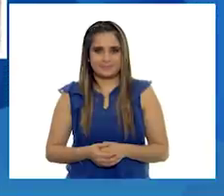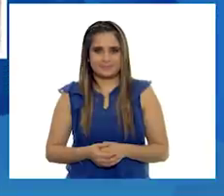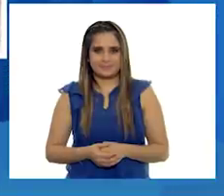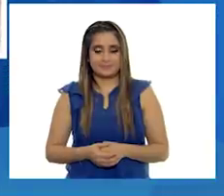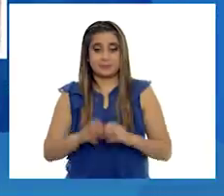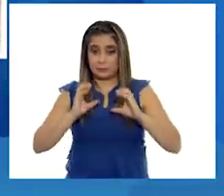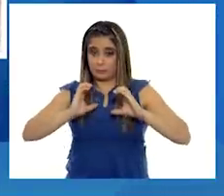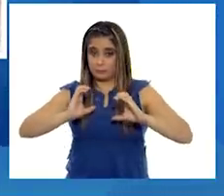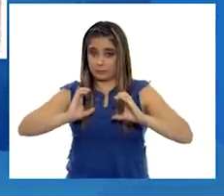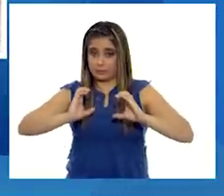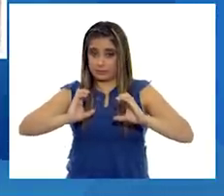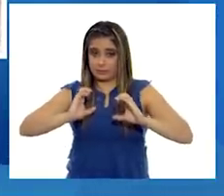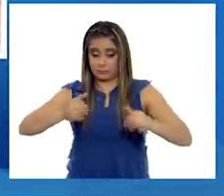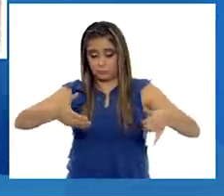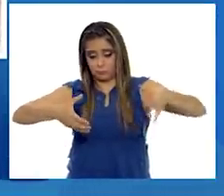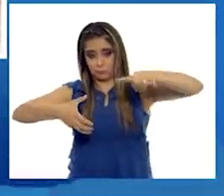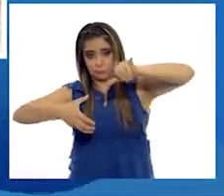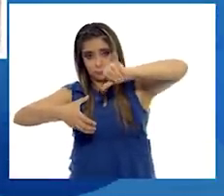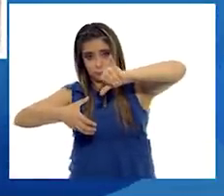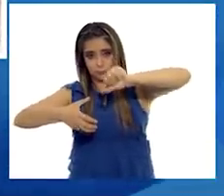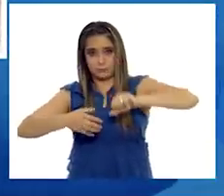Con mucho cuidado, de esta manera.